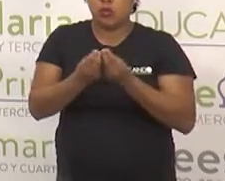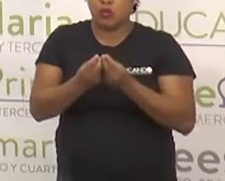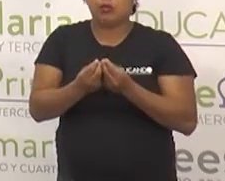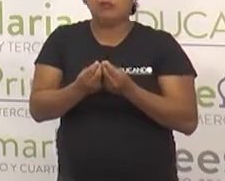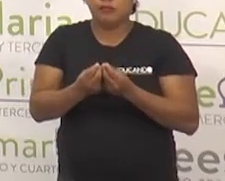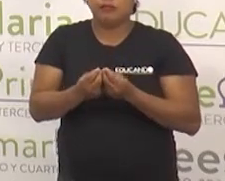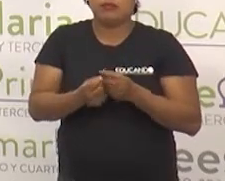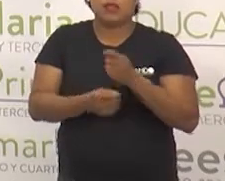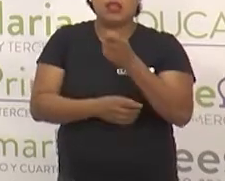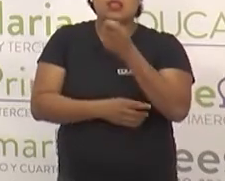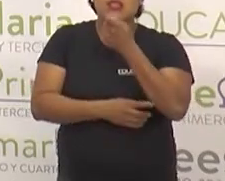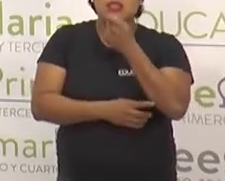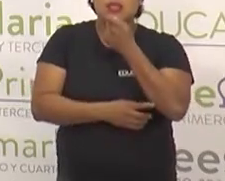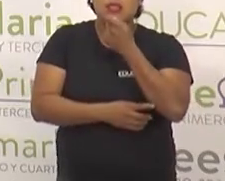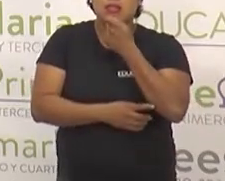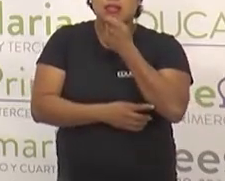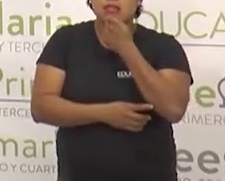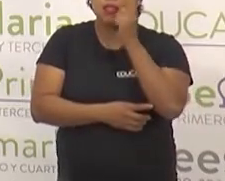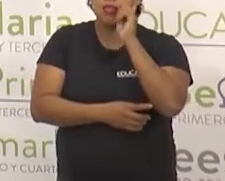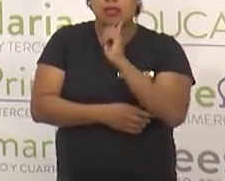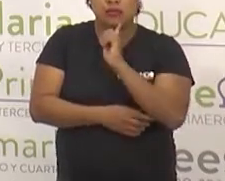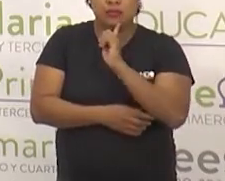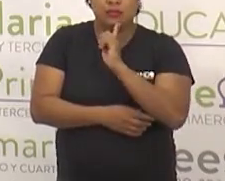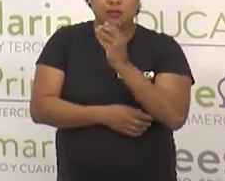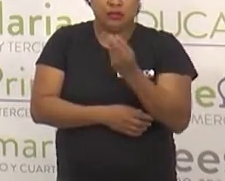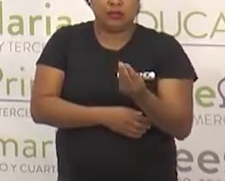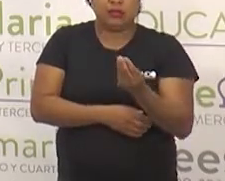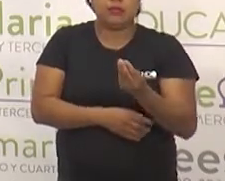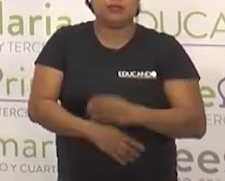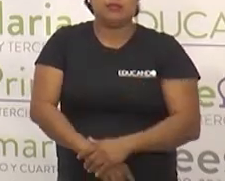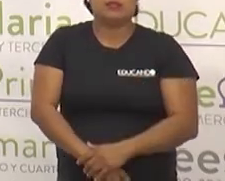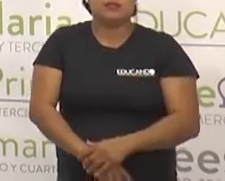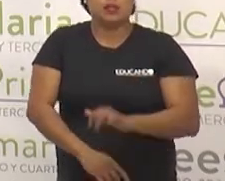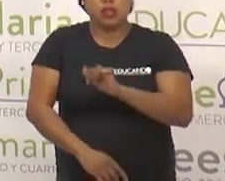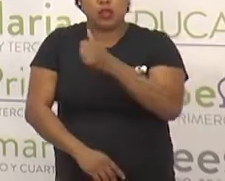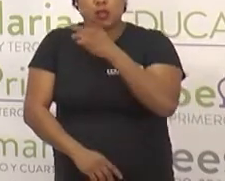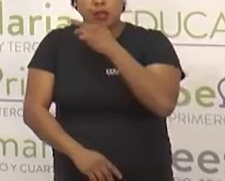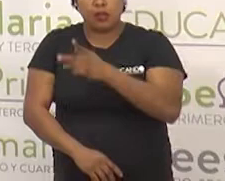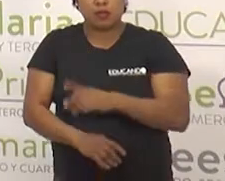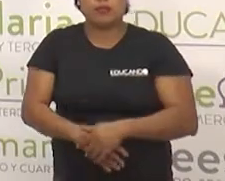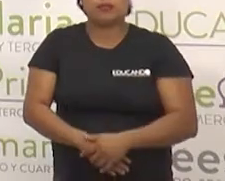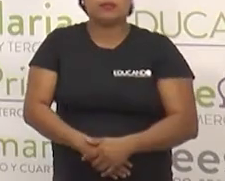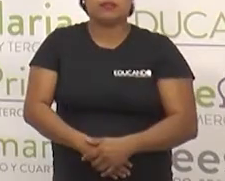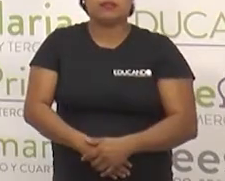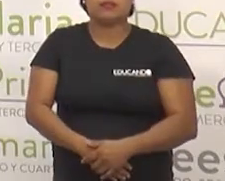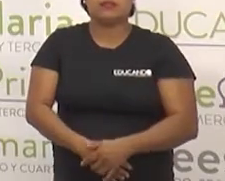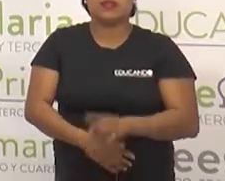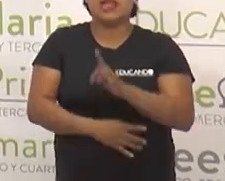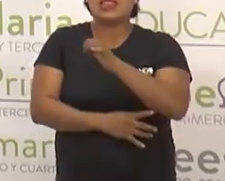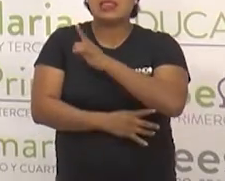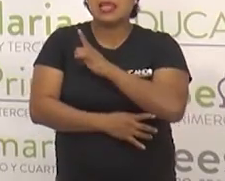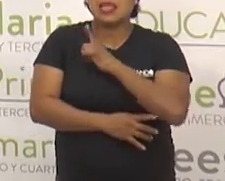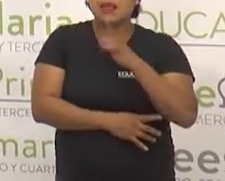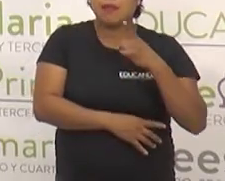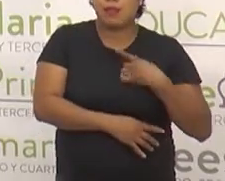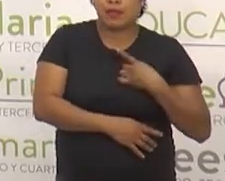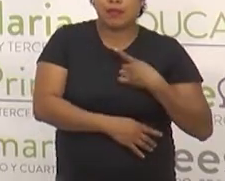a él. Niñas, otra palabra. Deben,